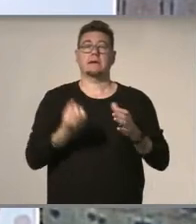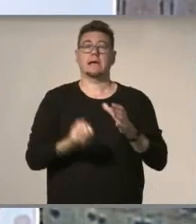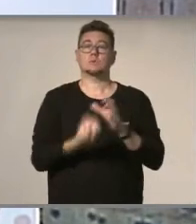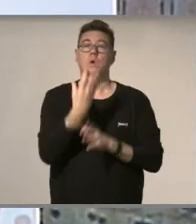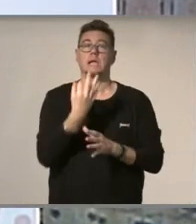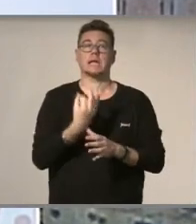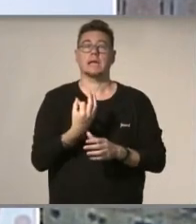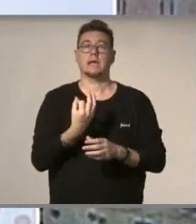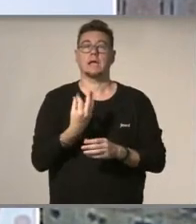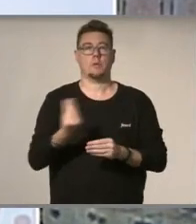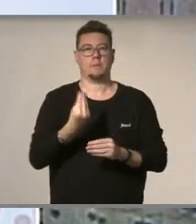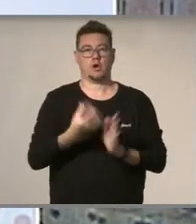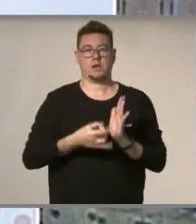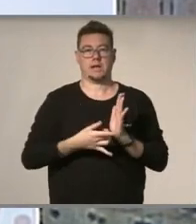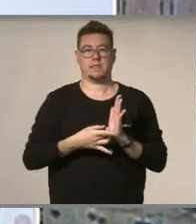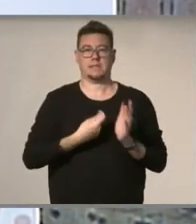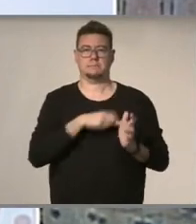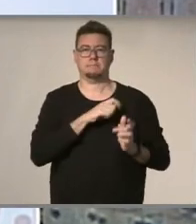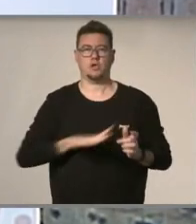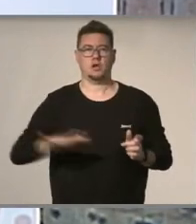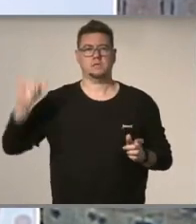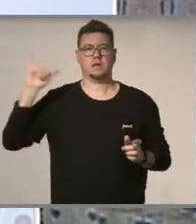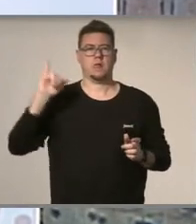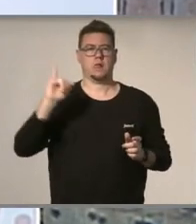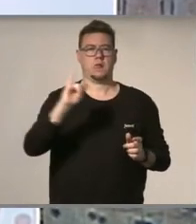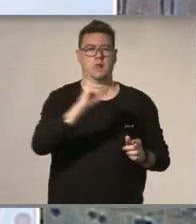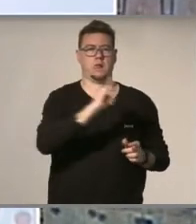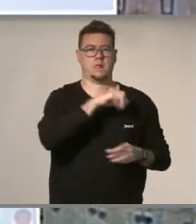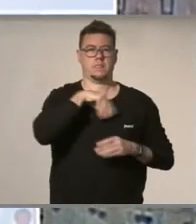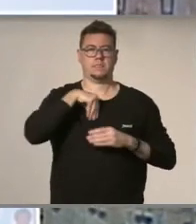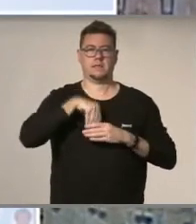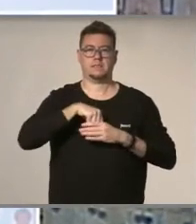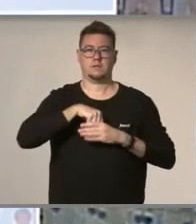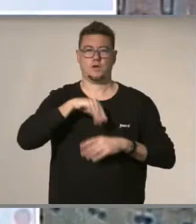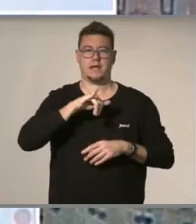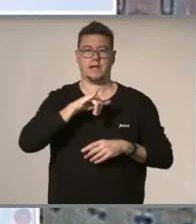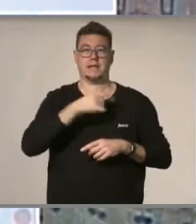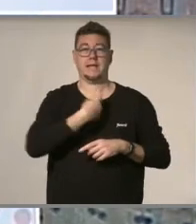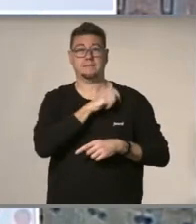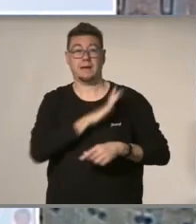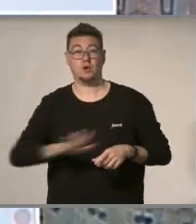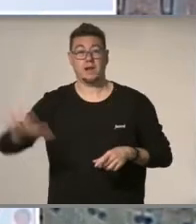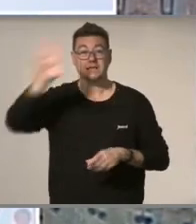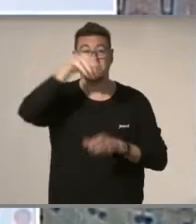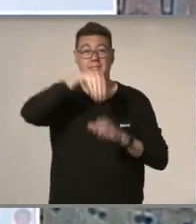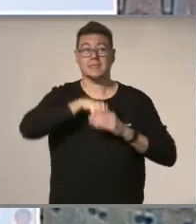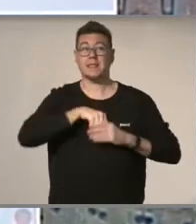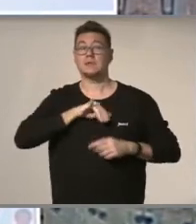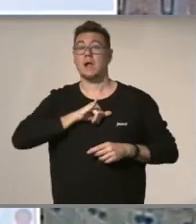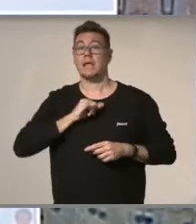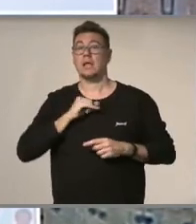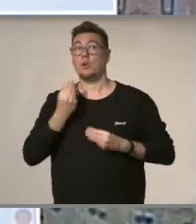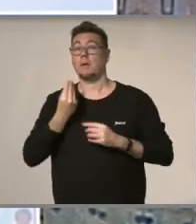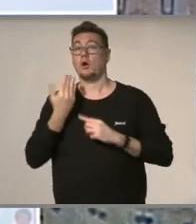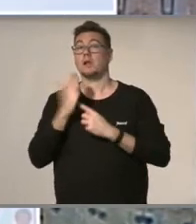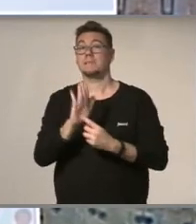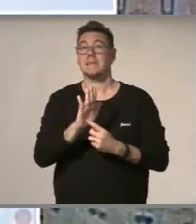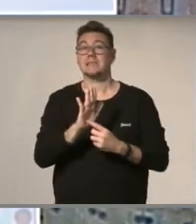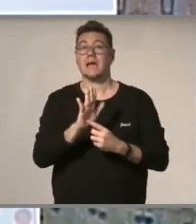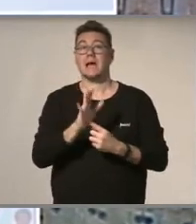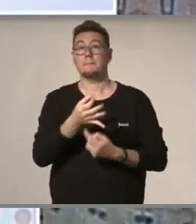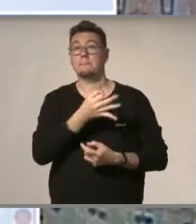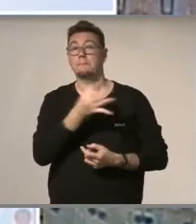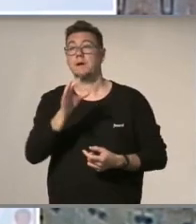lo mejor que los españoles tenemos dentro. Y lo mejor que los españoles tenemos dentro lo representan, sin ninguna